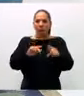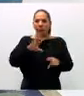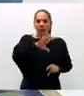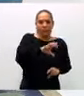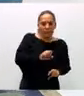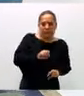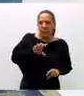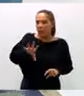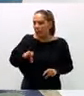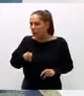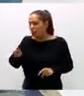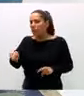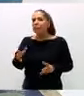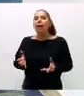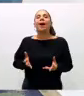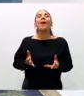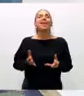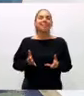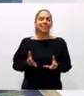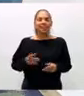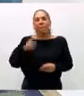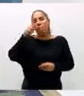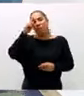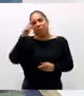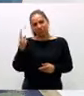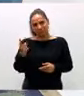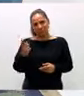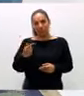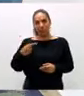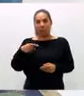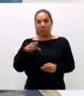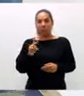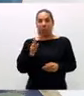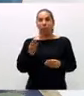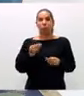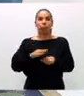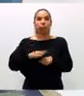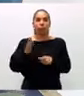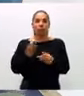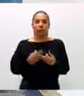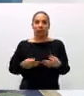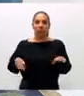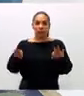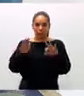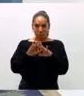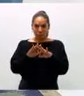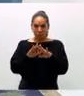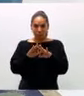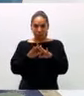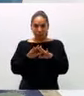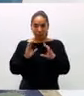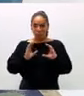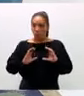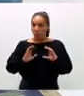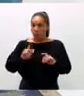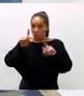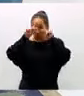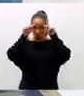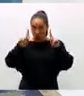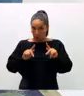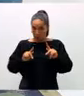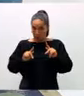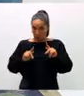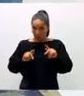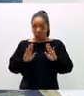ya construimos condiciones para la paz, pero falta lo más importante: mantener la paz. Ya nos pusimos